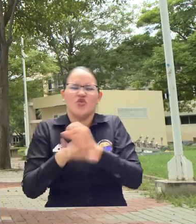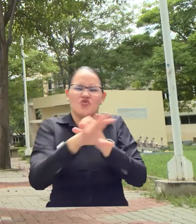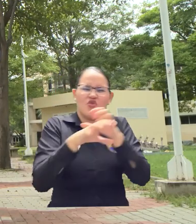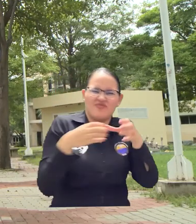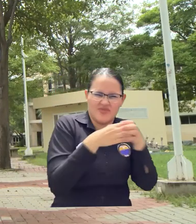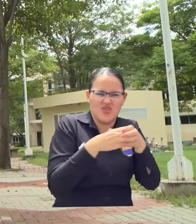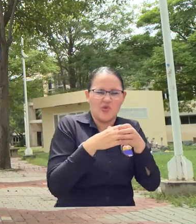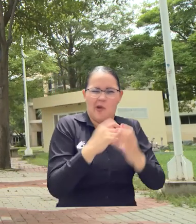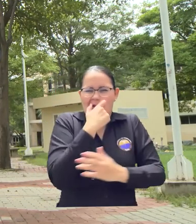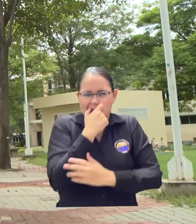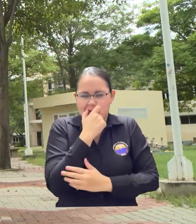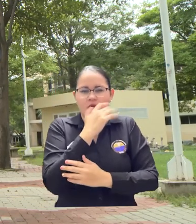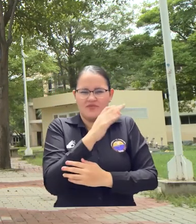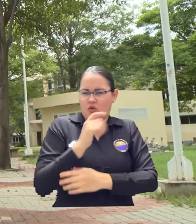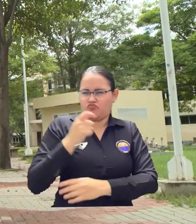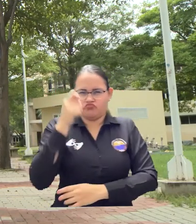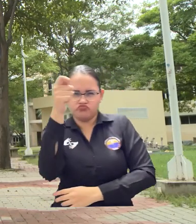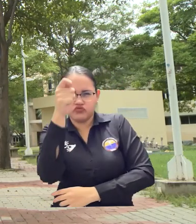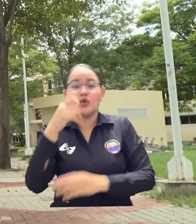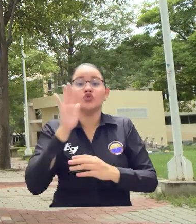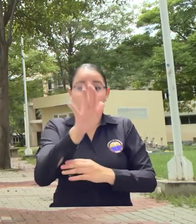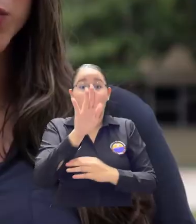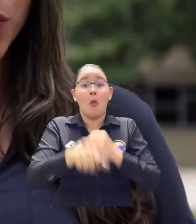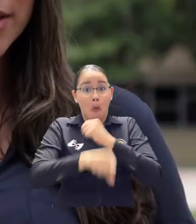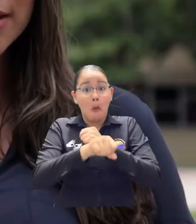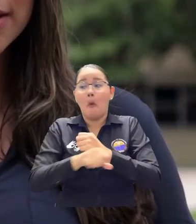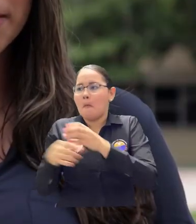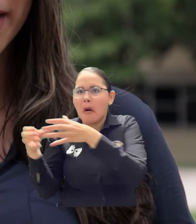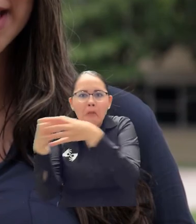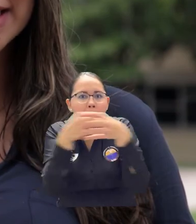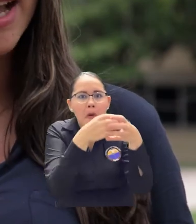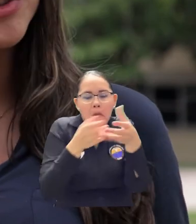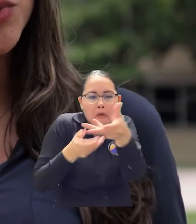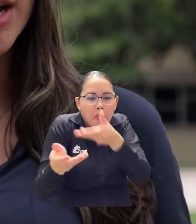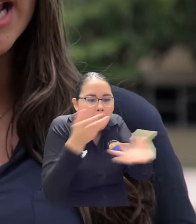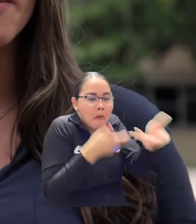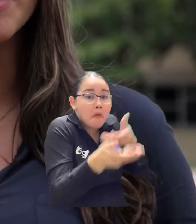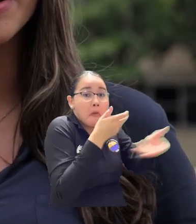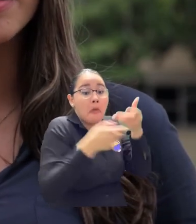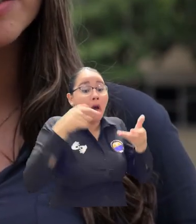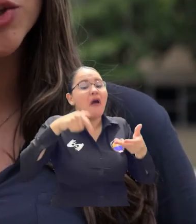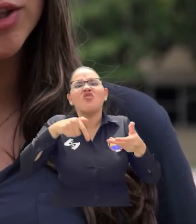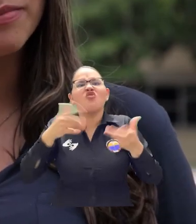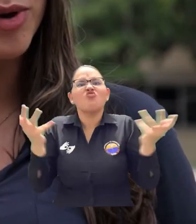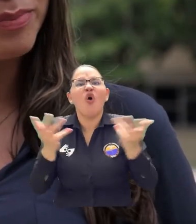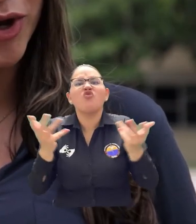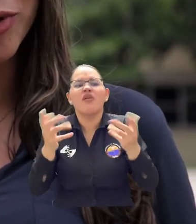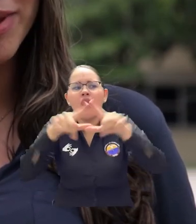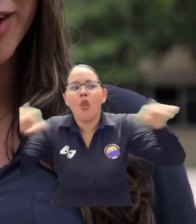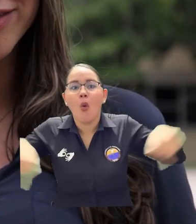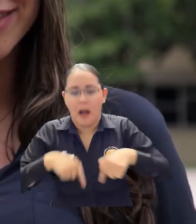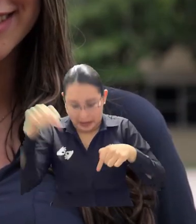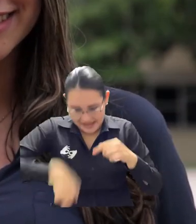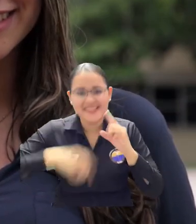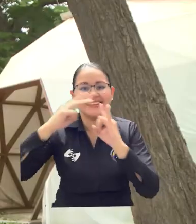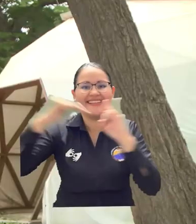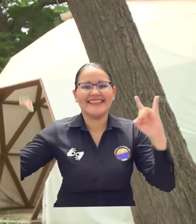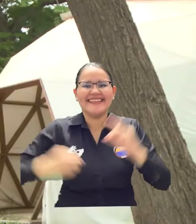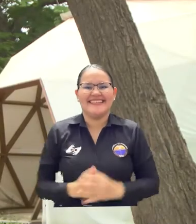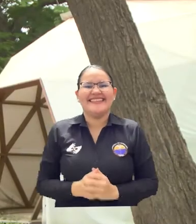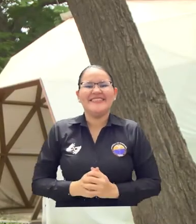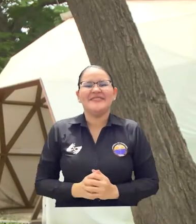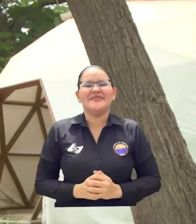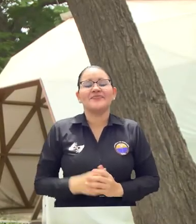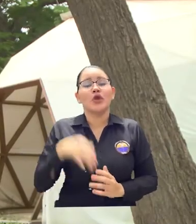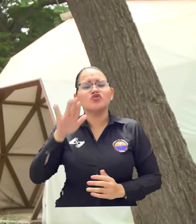de Fútbol y la Comisión Nacional Arbitral de Fútbol para los jueces del país que actúan en la primera división del balompié colombiano.